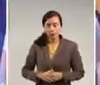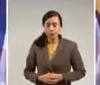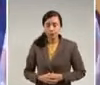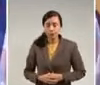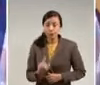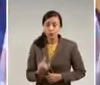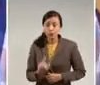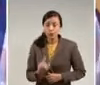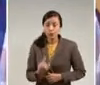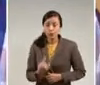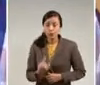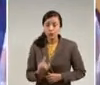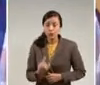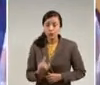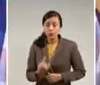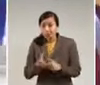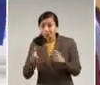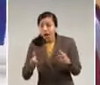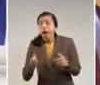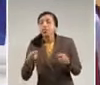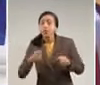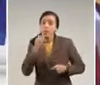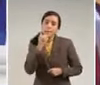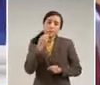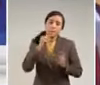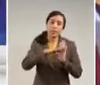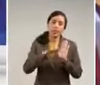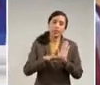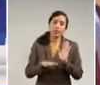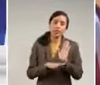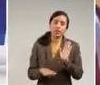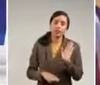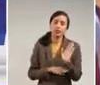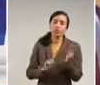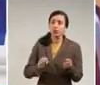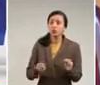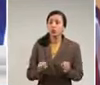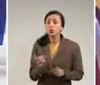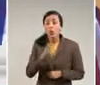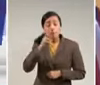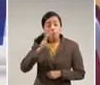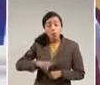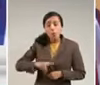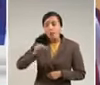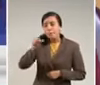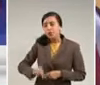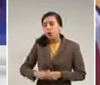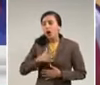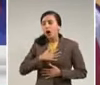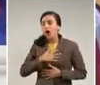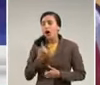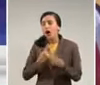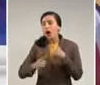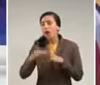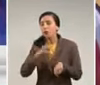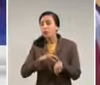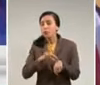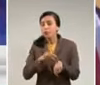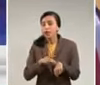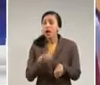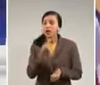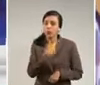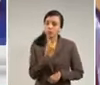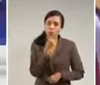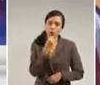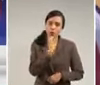grupo de medidas de incremento, sobre todo de búsqueda de los sintomáticos respiratorios, que es donde nos va a estar dando el éxito